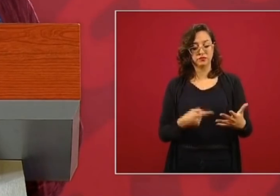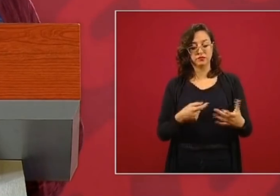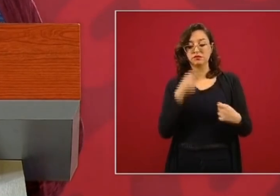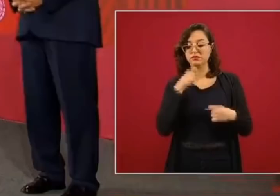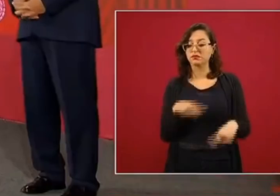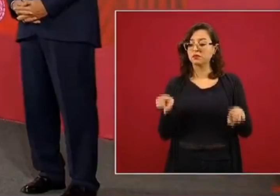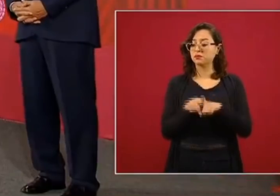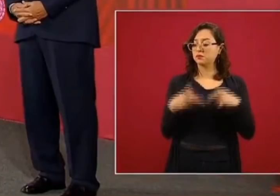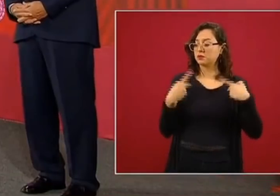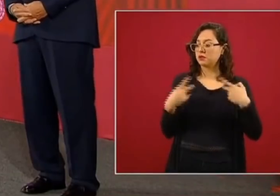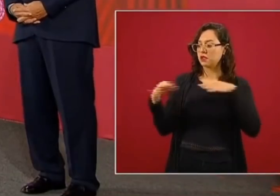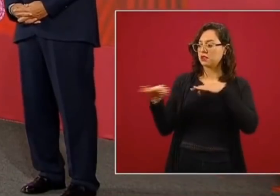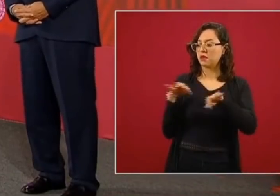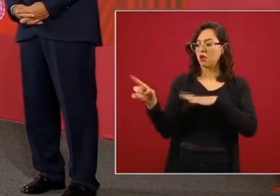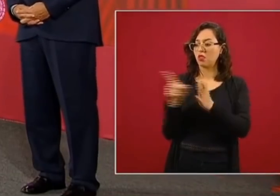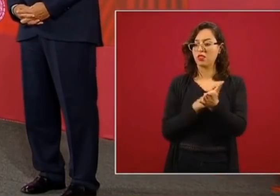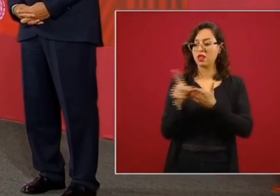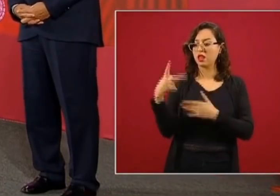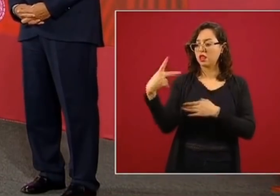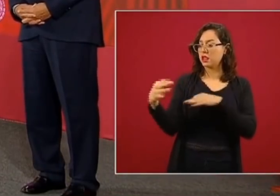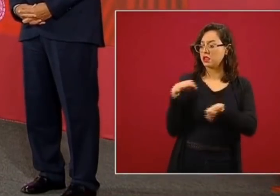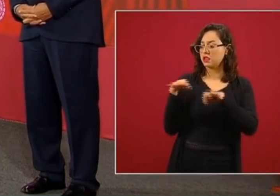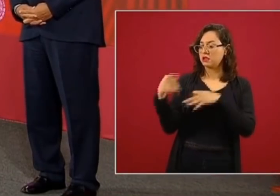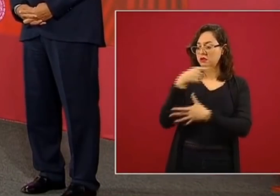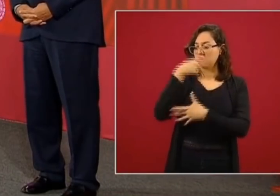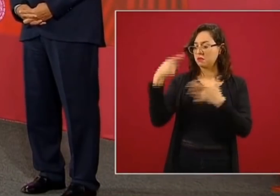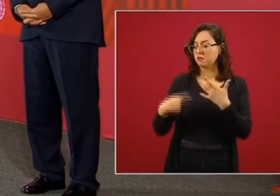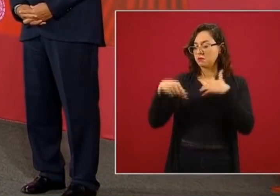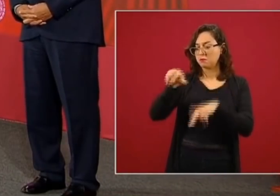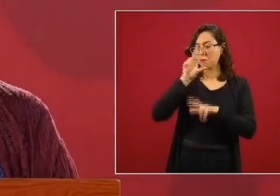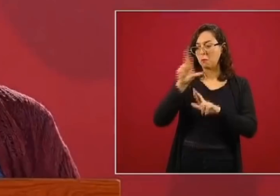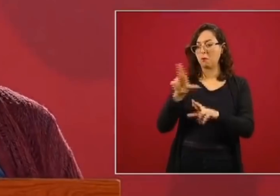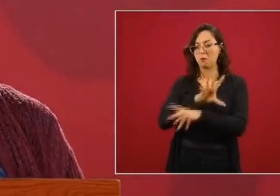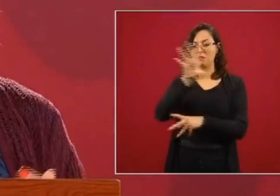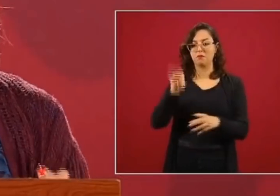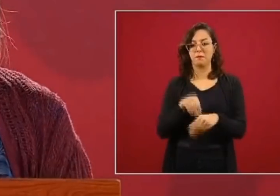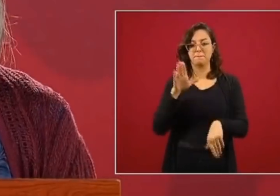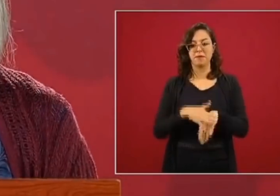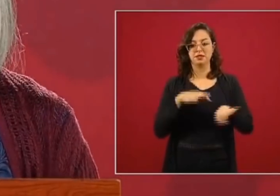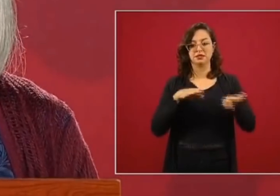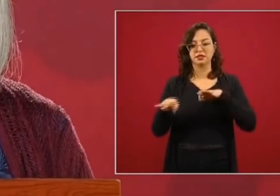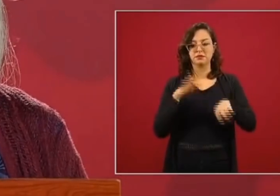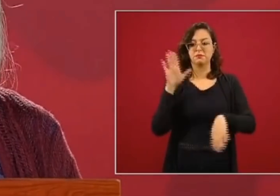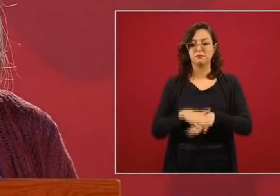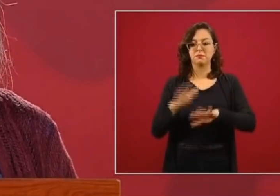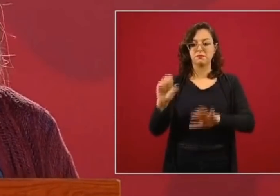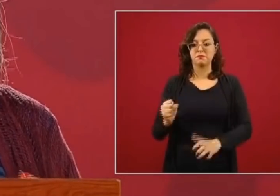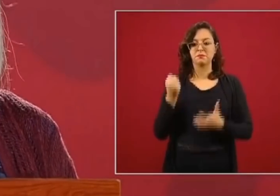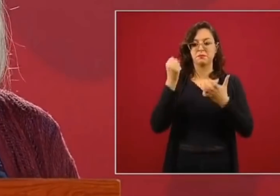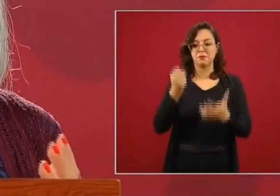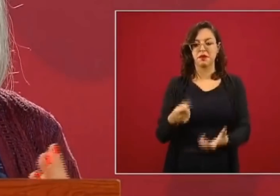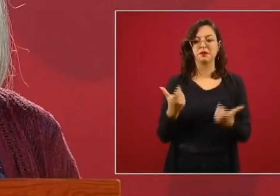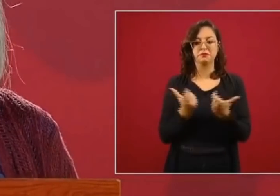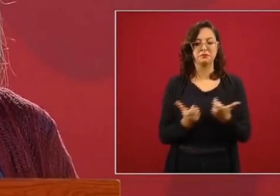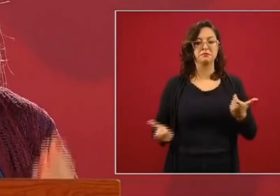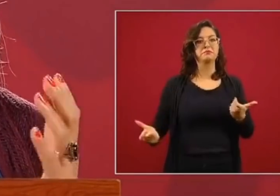trabajadores, así, crear más empleo, aumentar la inversión, aumentar los flujos de comercio,